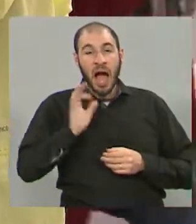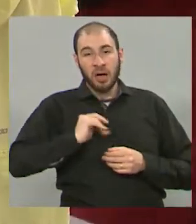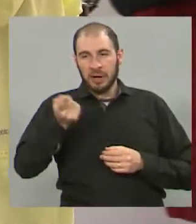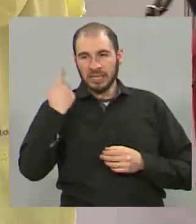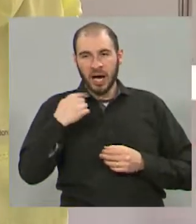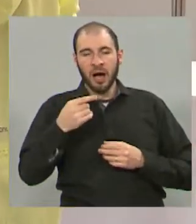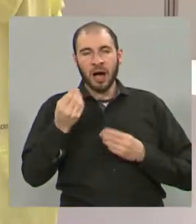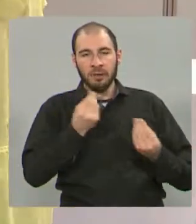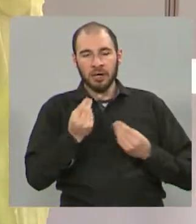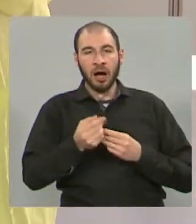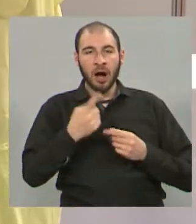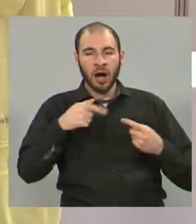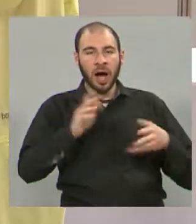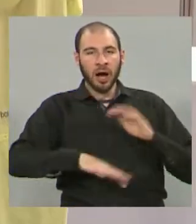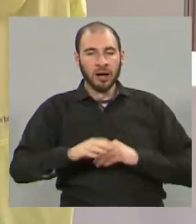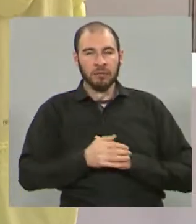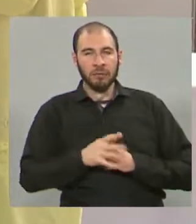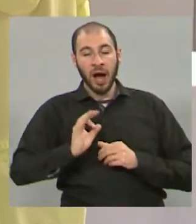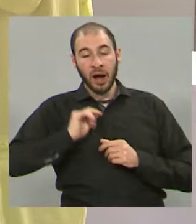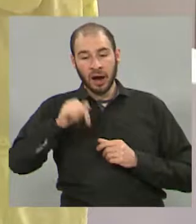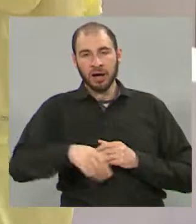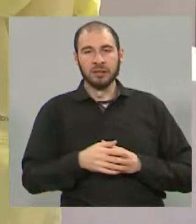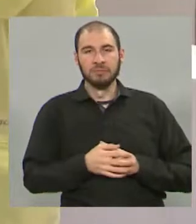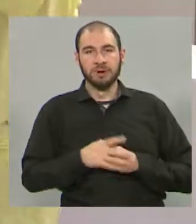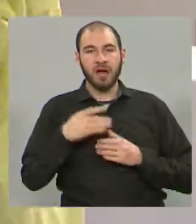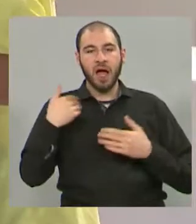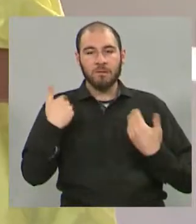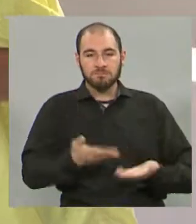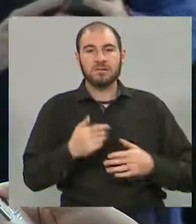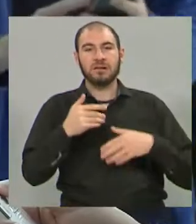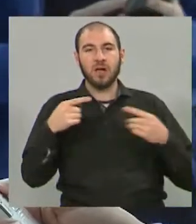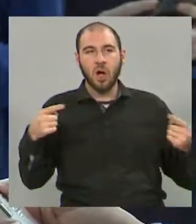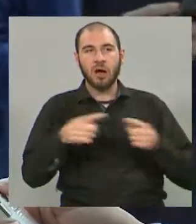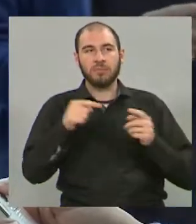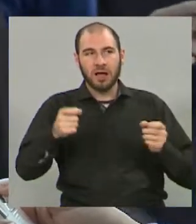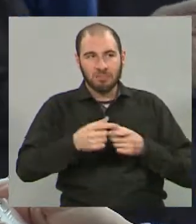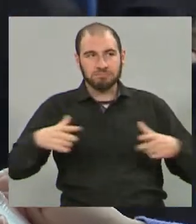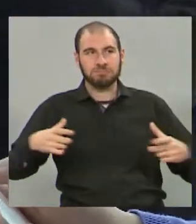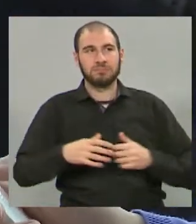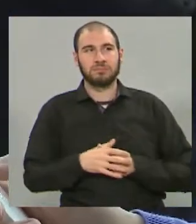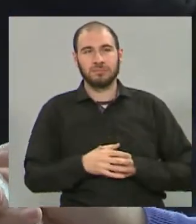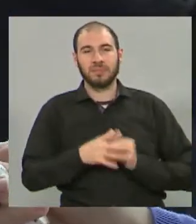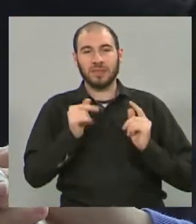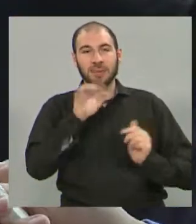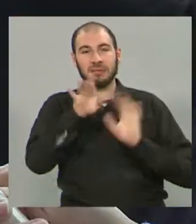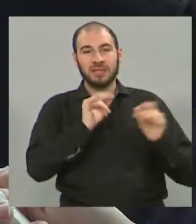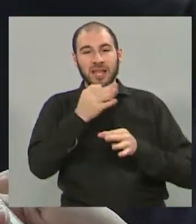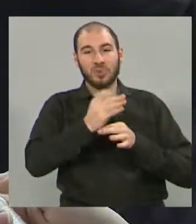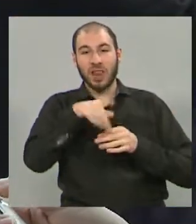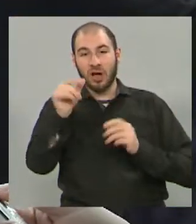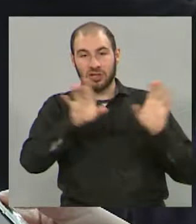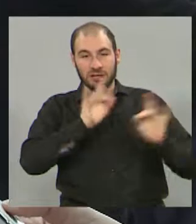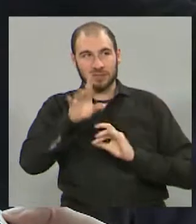pasado y de las actividades que hicimos este año apostamos a este desafío de ampliarlo y de invitar a otras escuelas